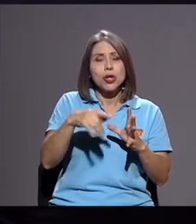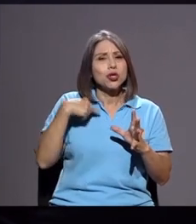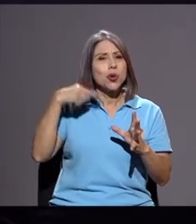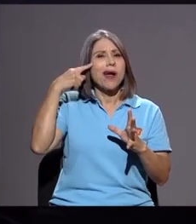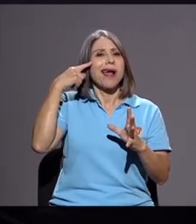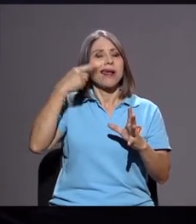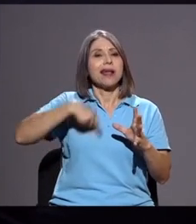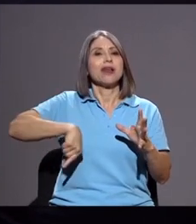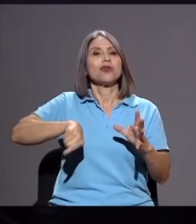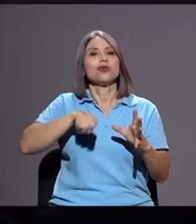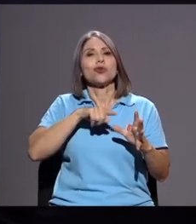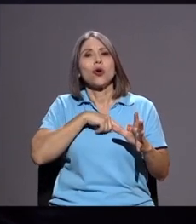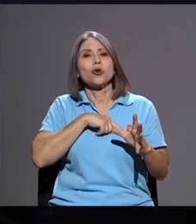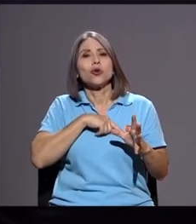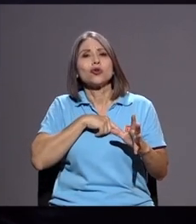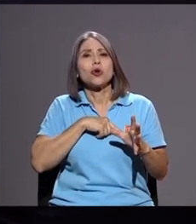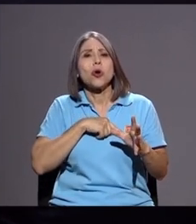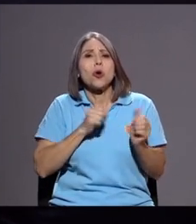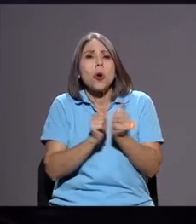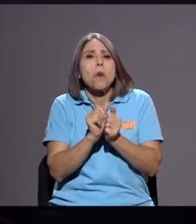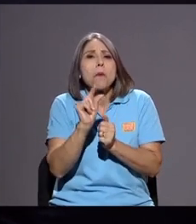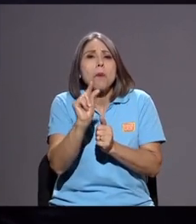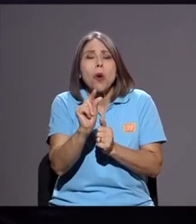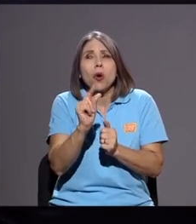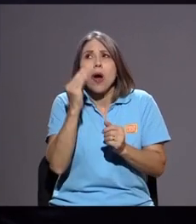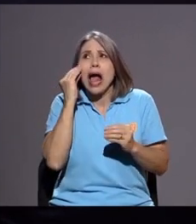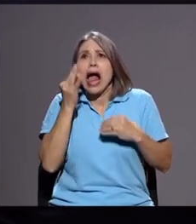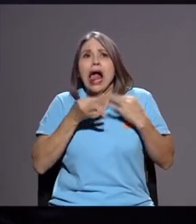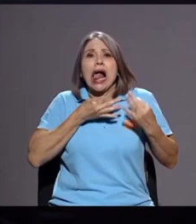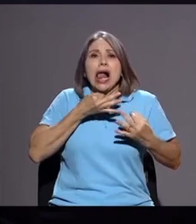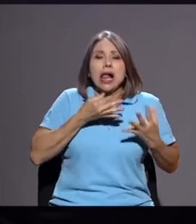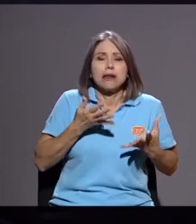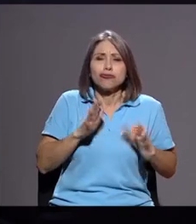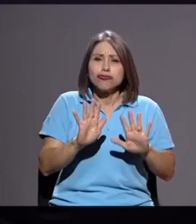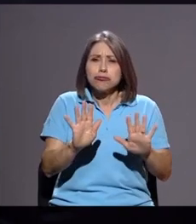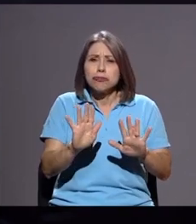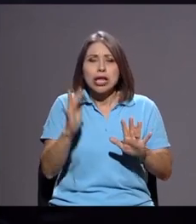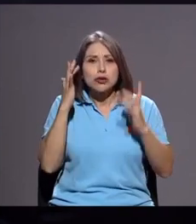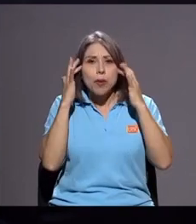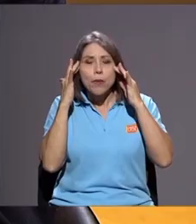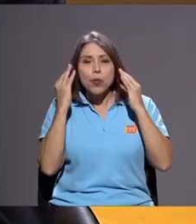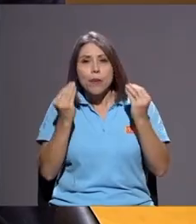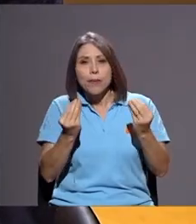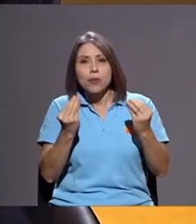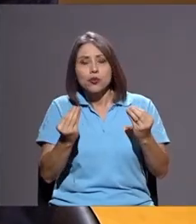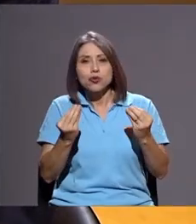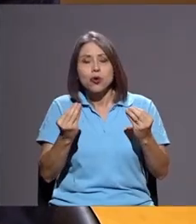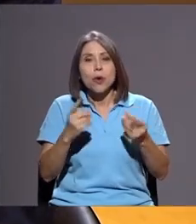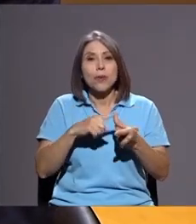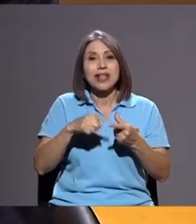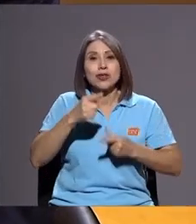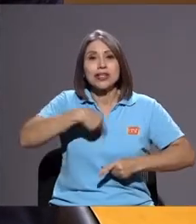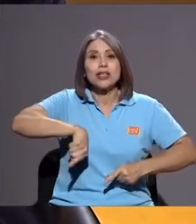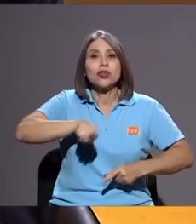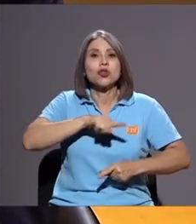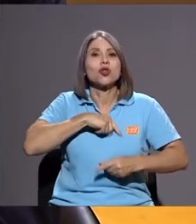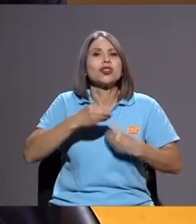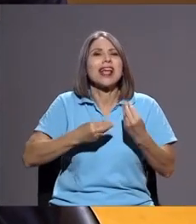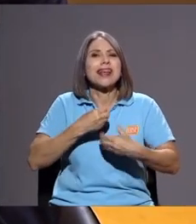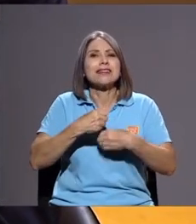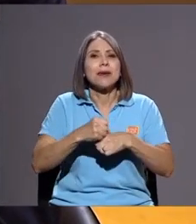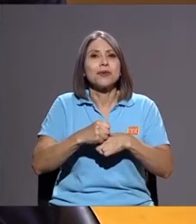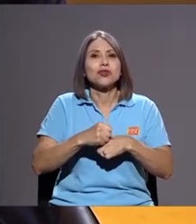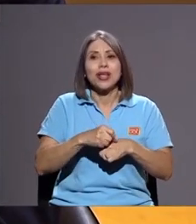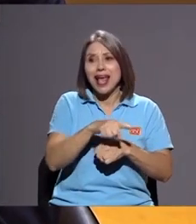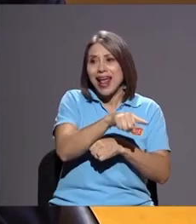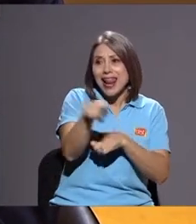nos hablamos de una pequeña taza es esa parte a mí a mí me preocupa mucho porque entonces forzamos a la gente a no tomar